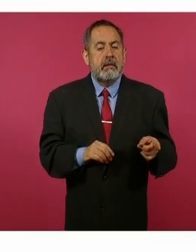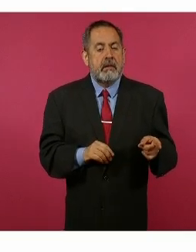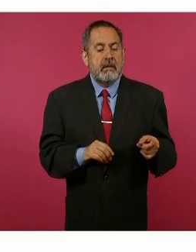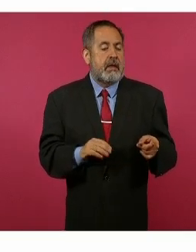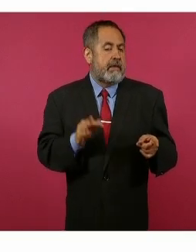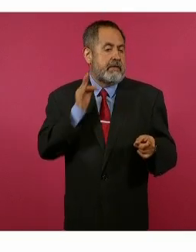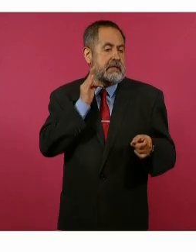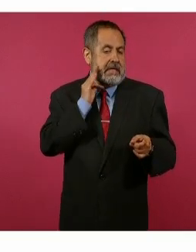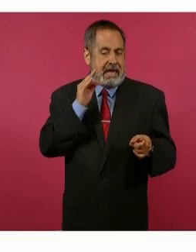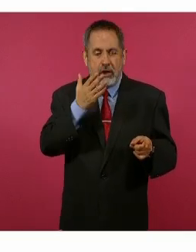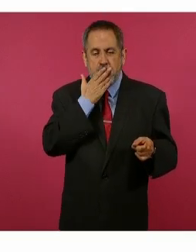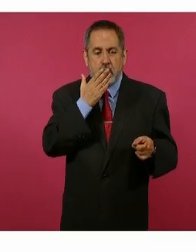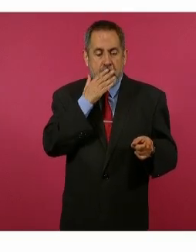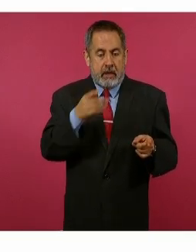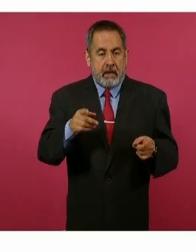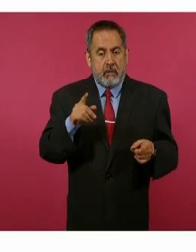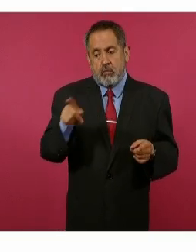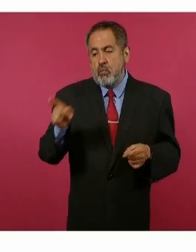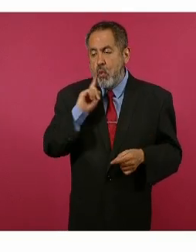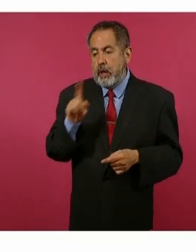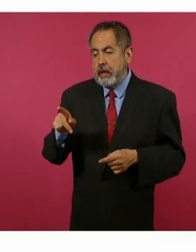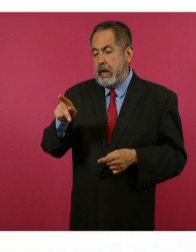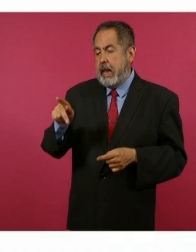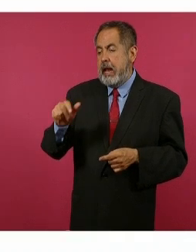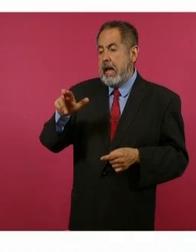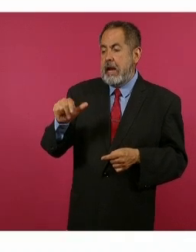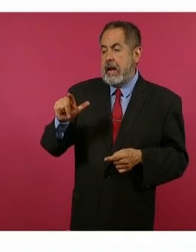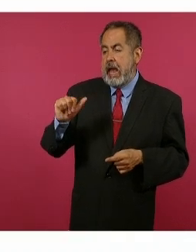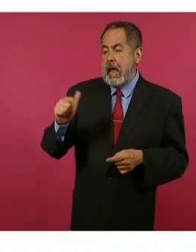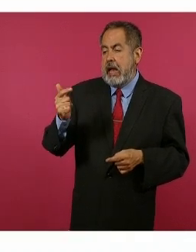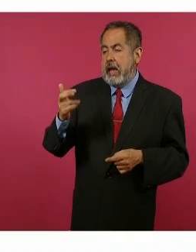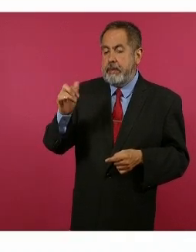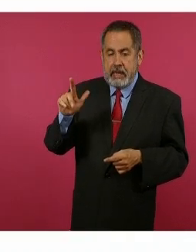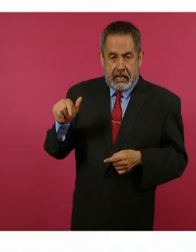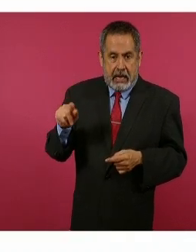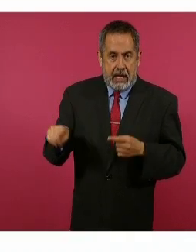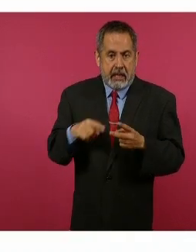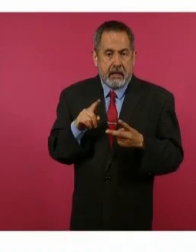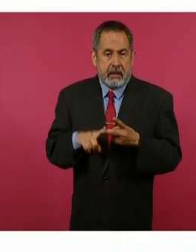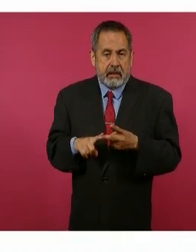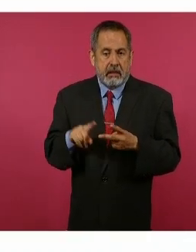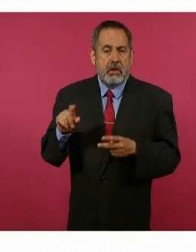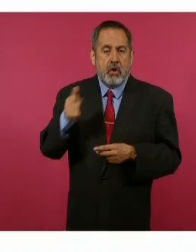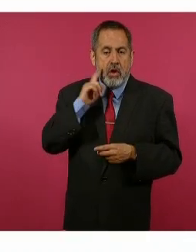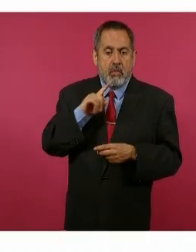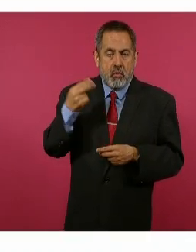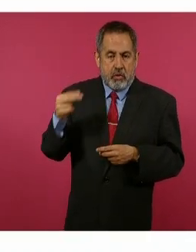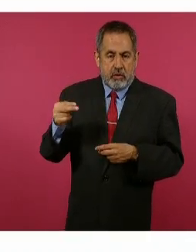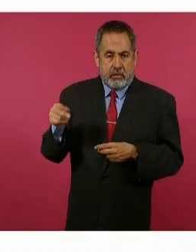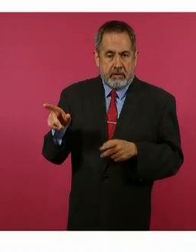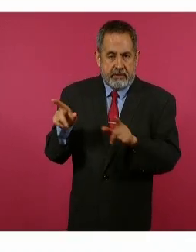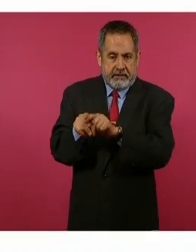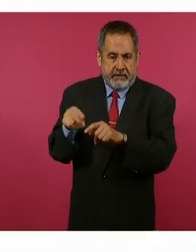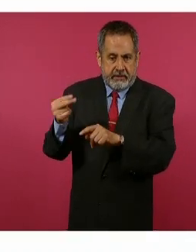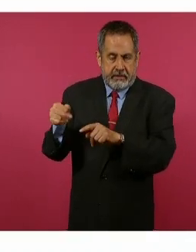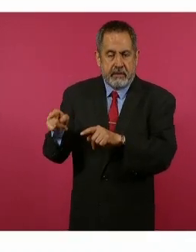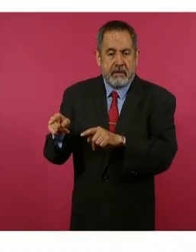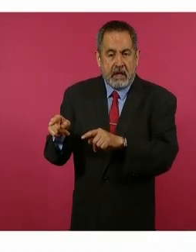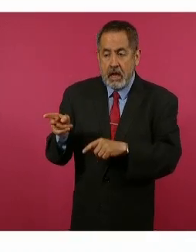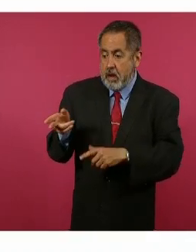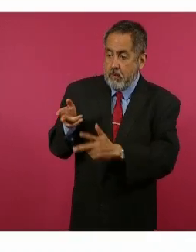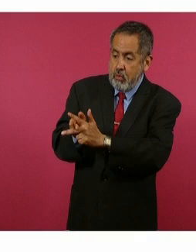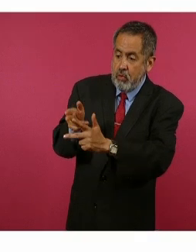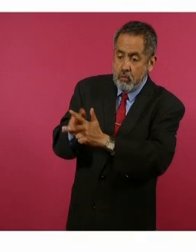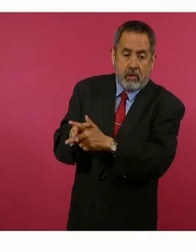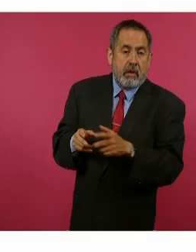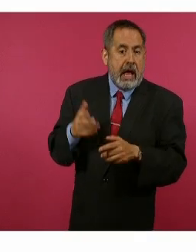Fiscalía de Sonora, Carla Gabriela, las víctimas eran Carla Gabriela y otra de identidad reservada, fueron llevadas